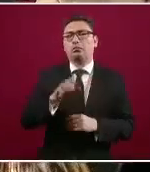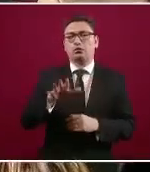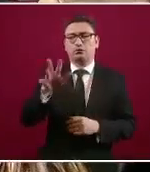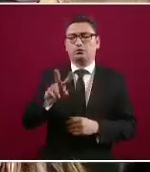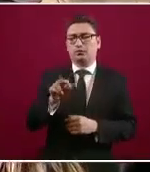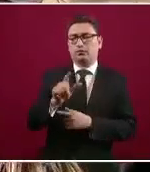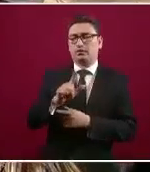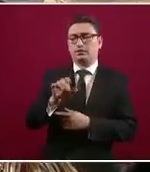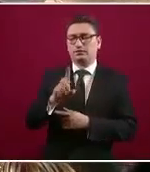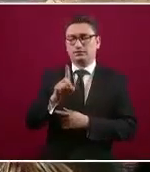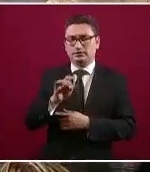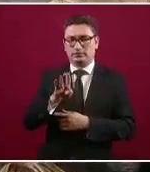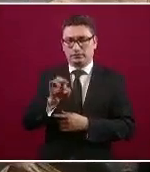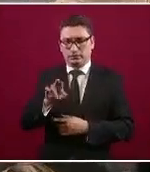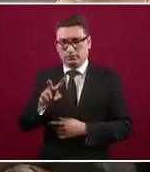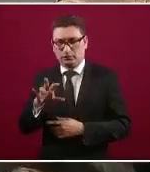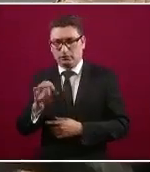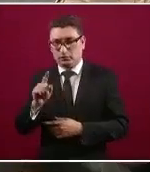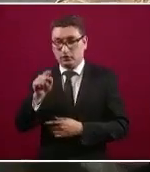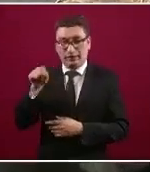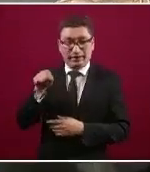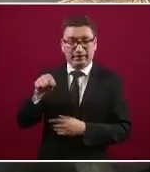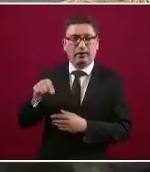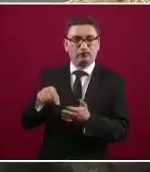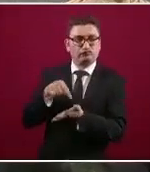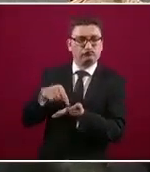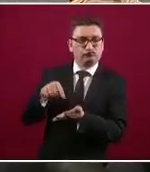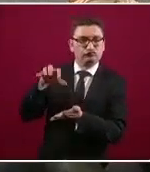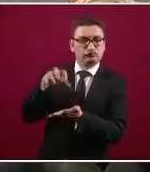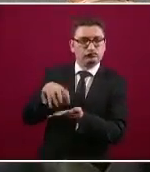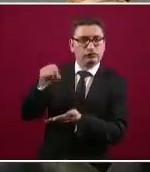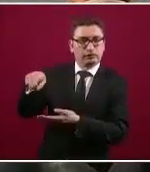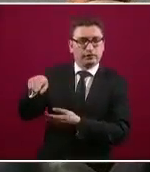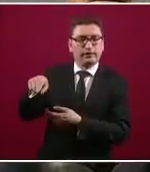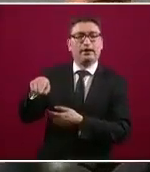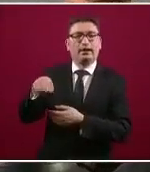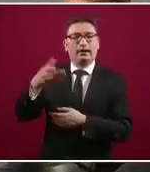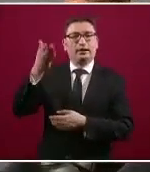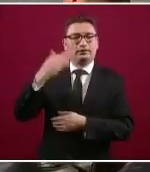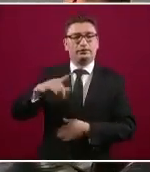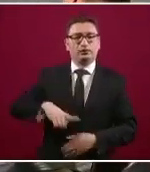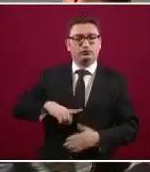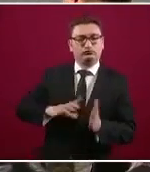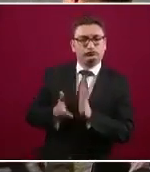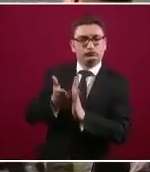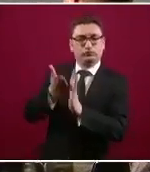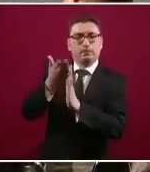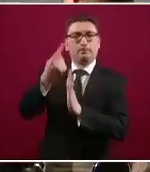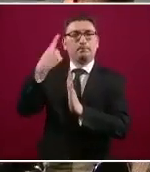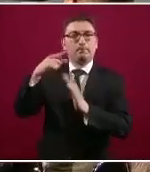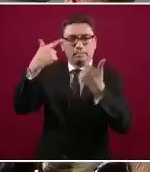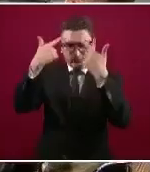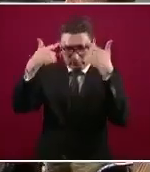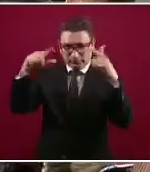Valle de Bravo, es una instalación que construyó el gobierno del Estado para la Secretaría de